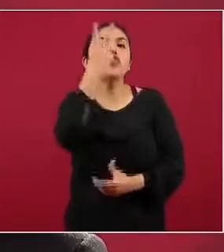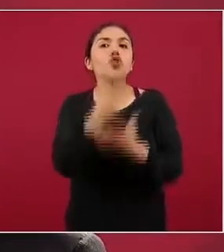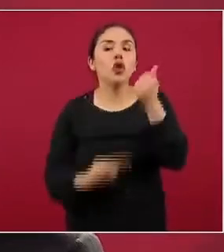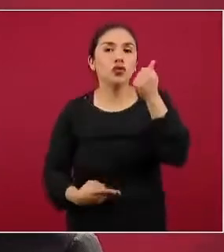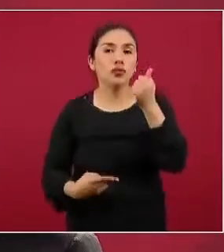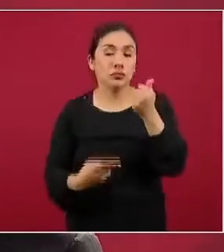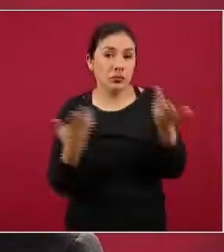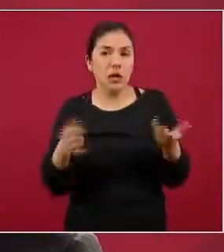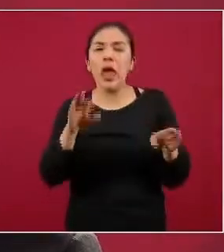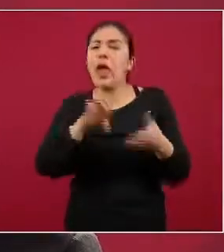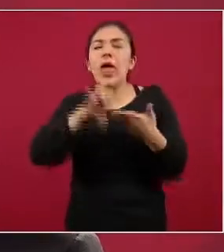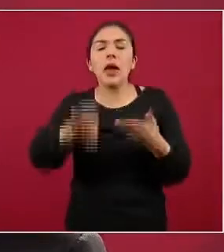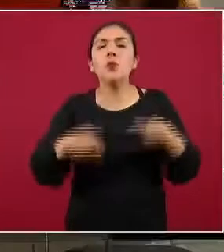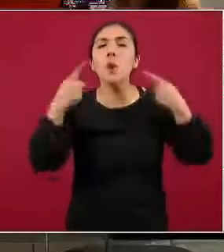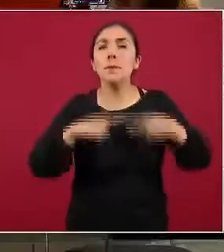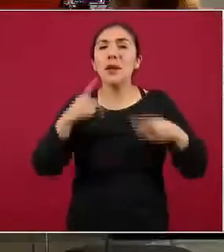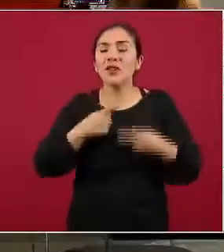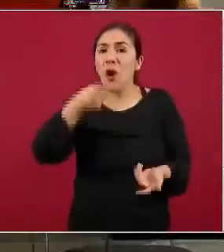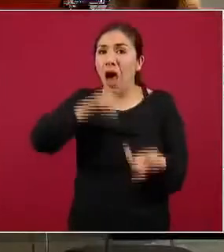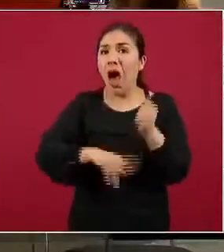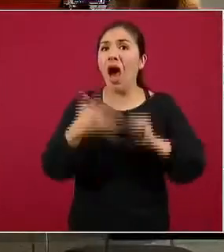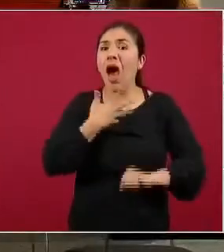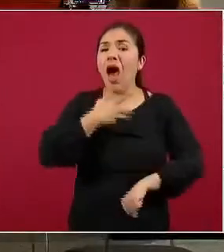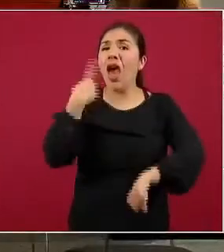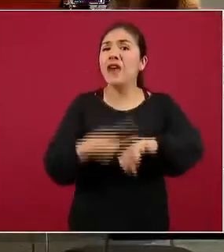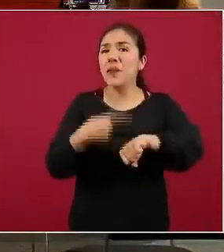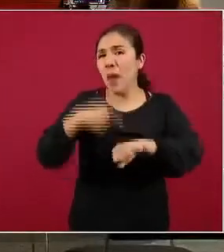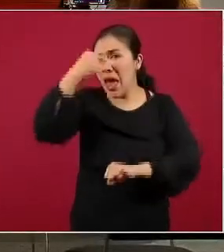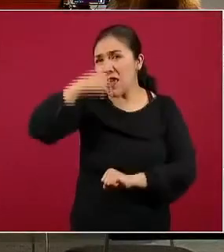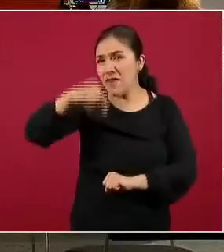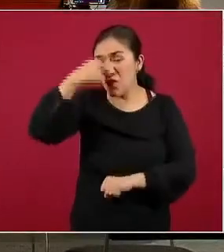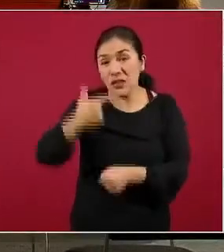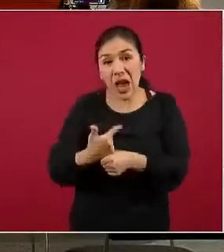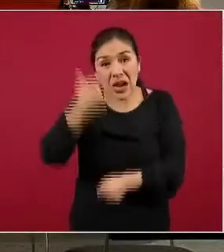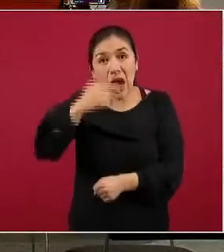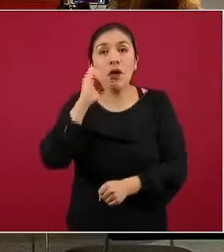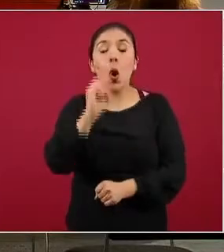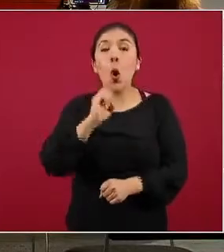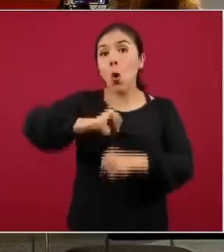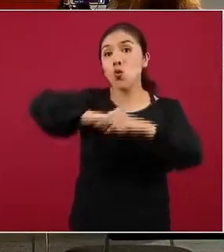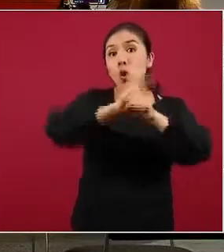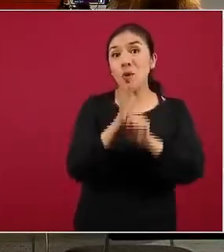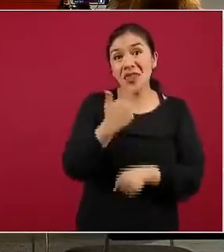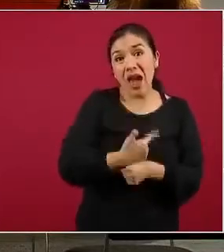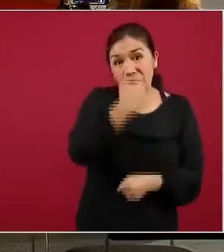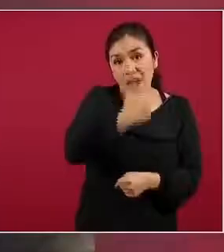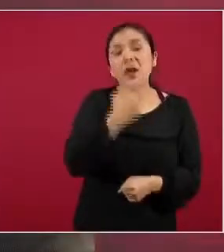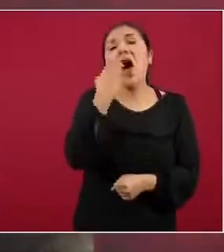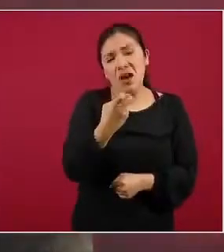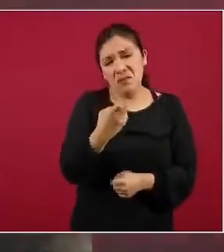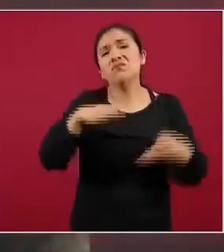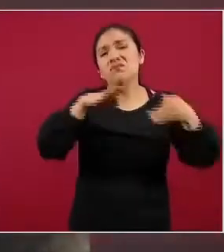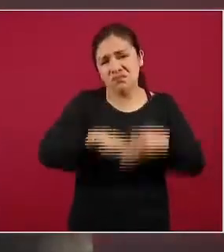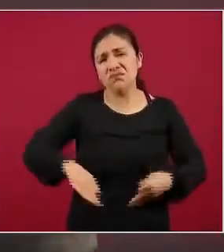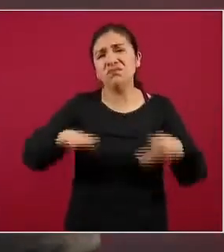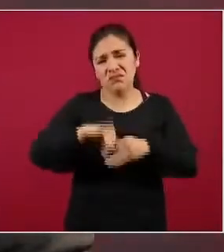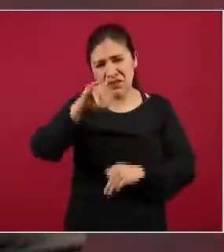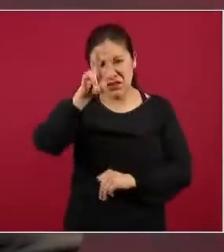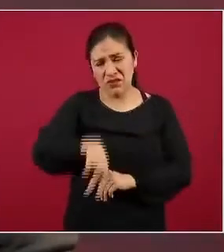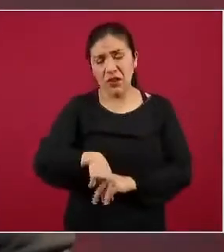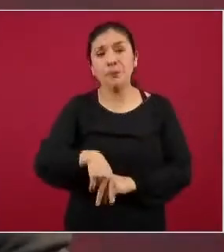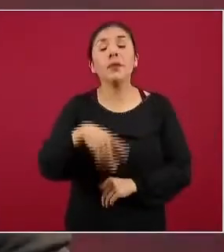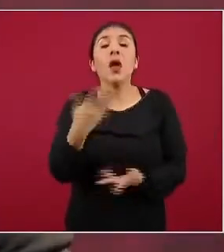que tienen influenza grave y COVID grave, este es un fenómeno frecuente. Por último, desafortunadamente